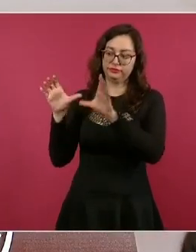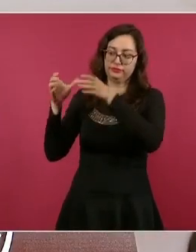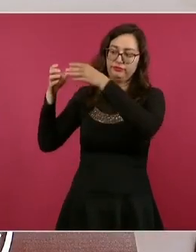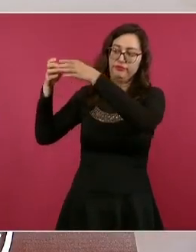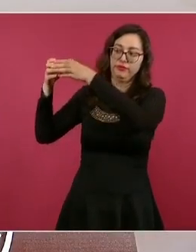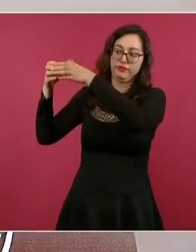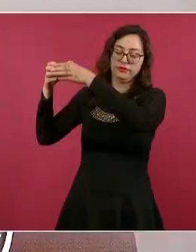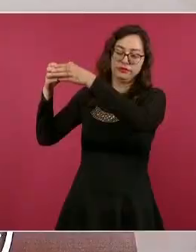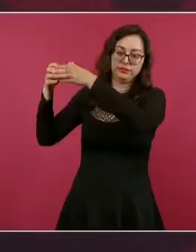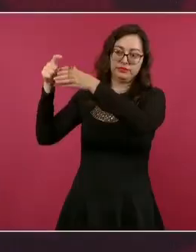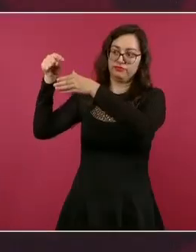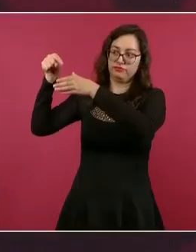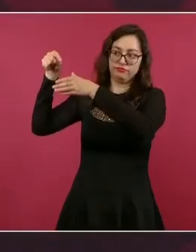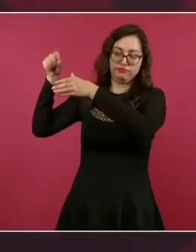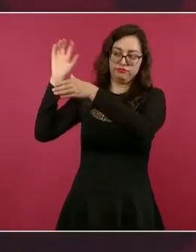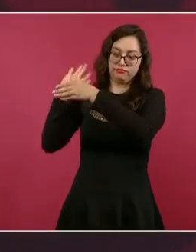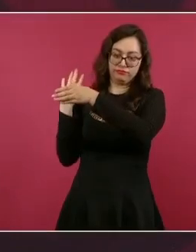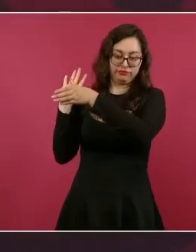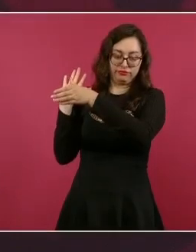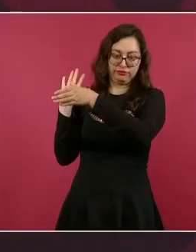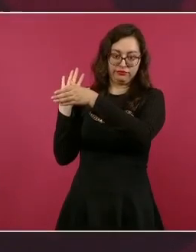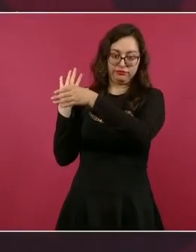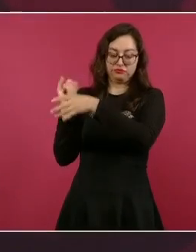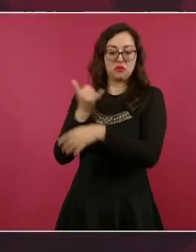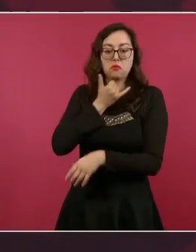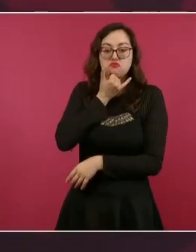del gobierno de su país.